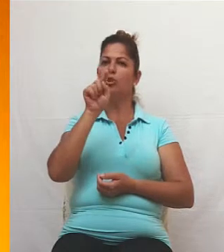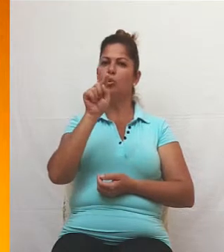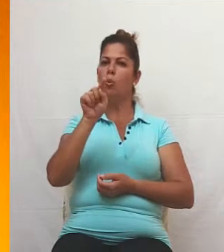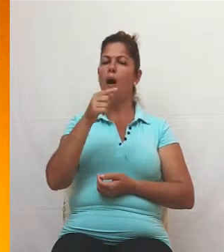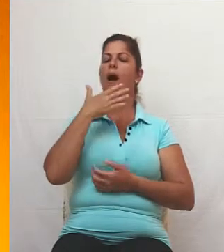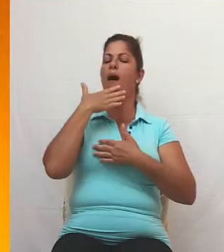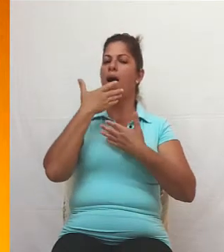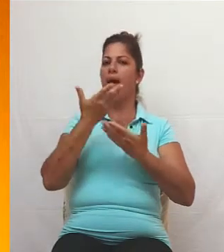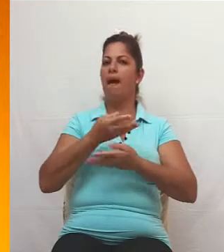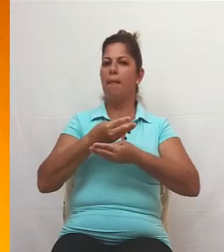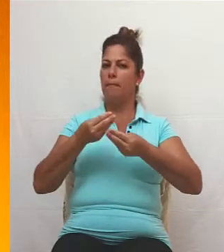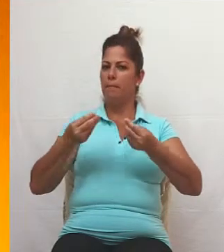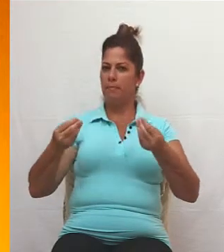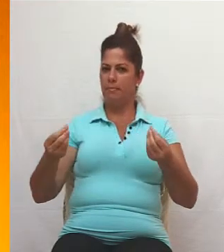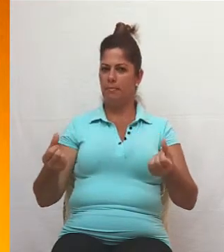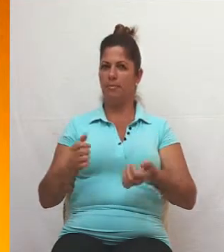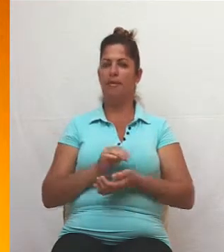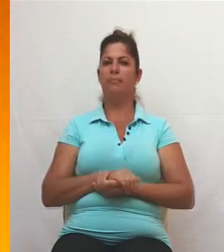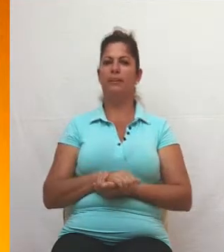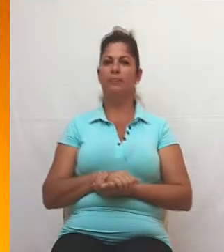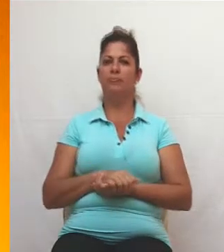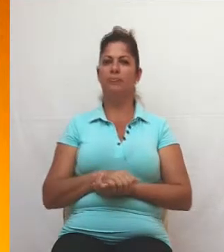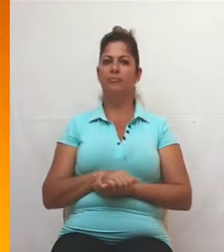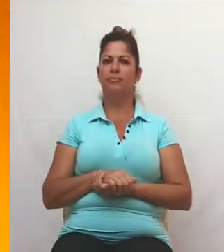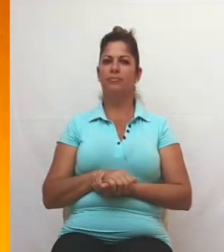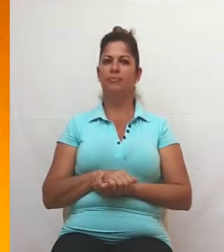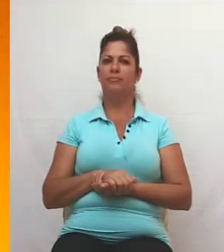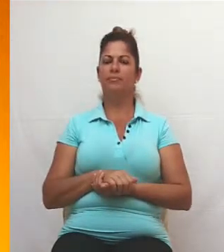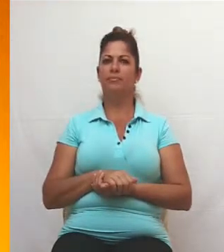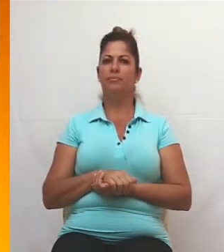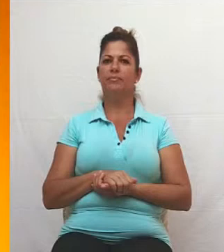atender asciende te amablemente